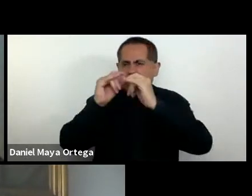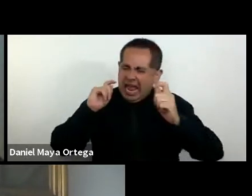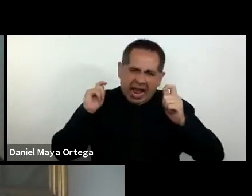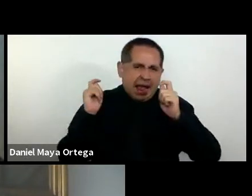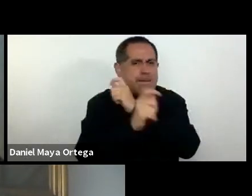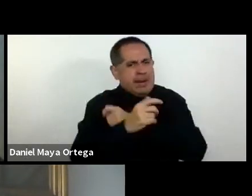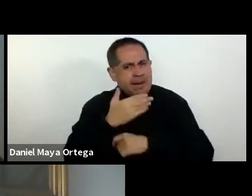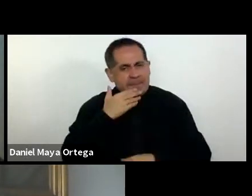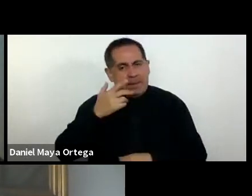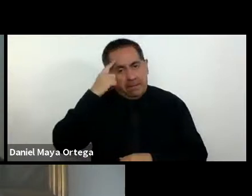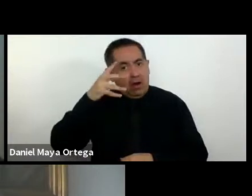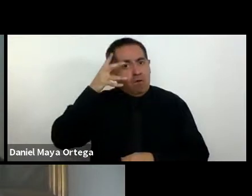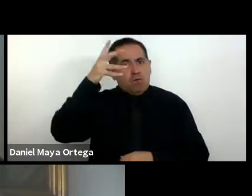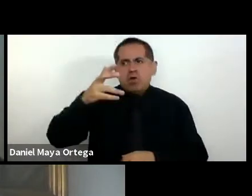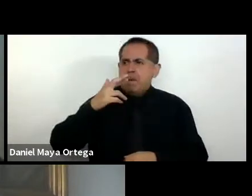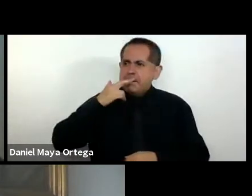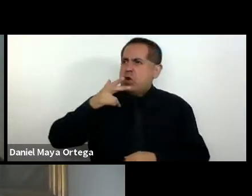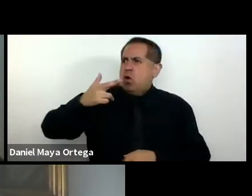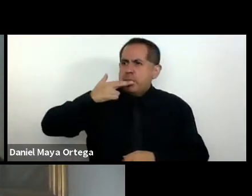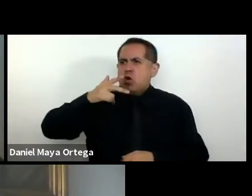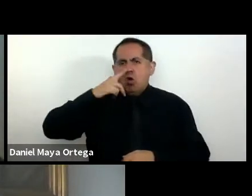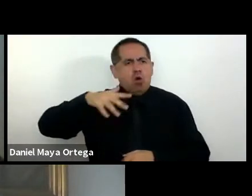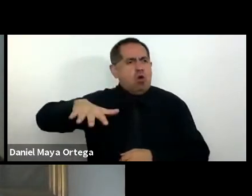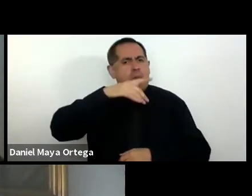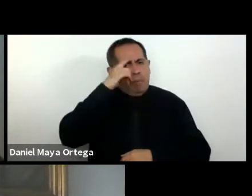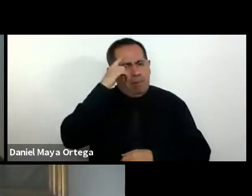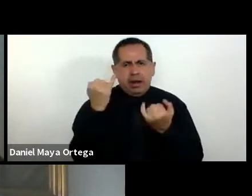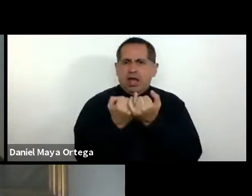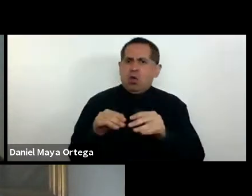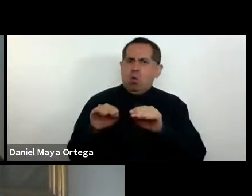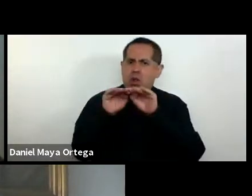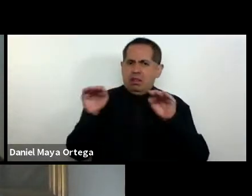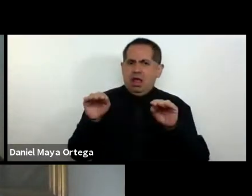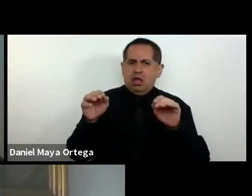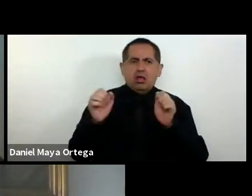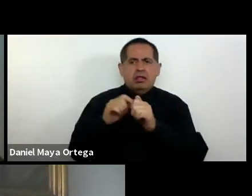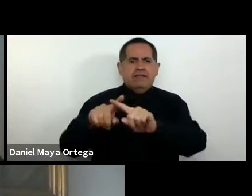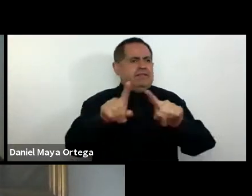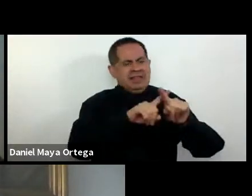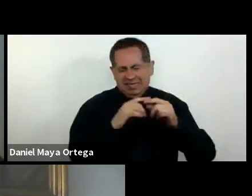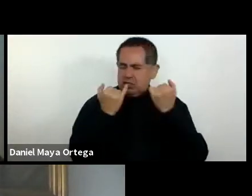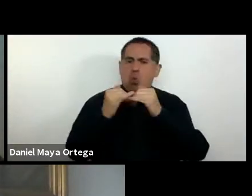generar condiciones de igualdad en armonía con la diversidad.